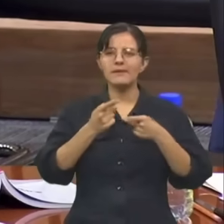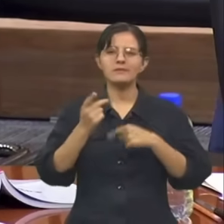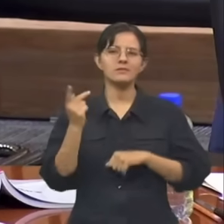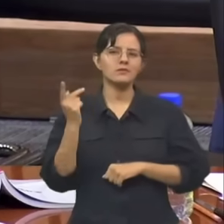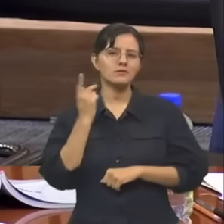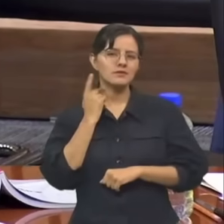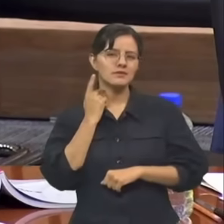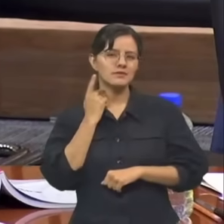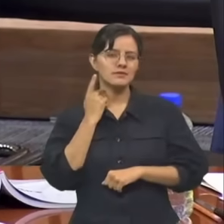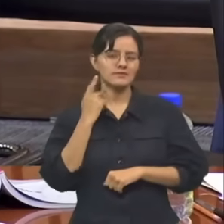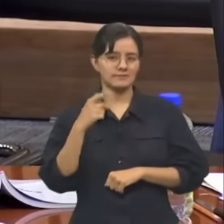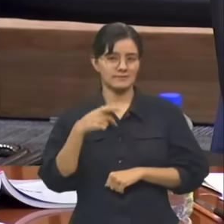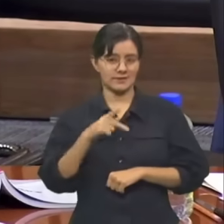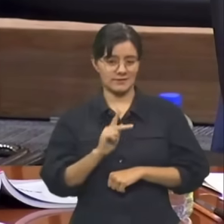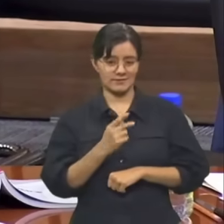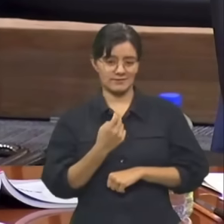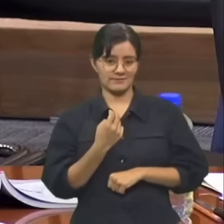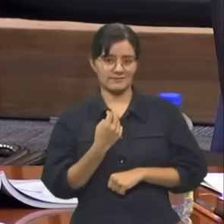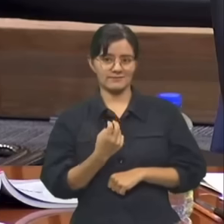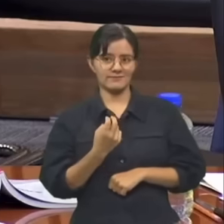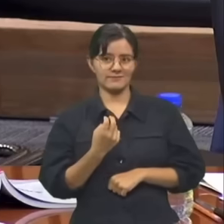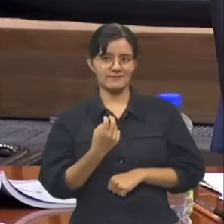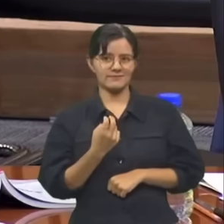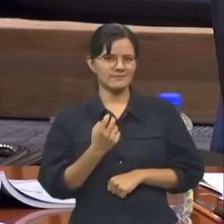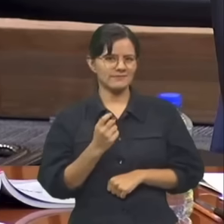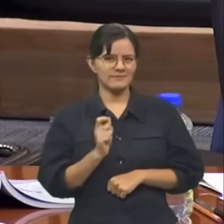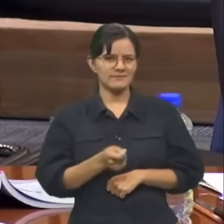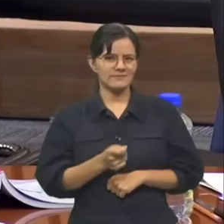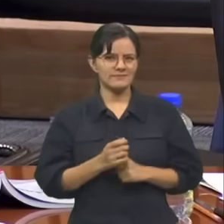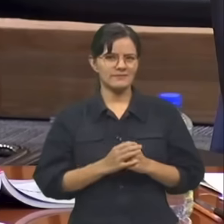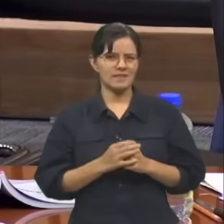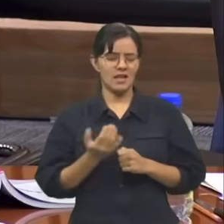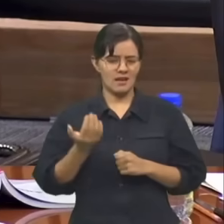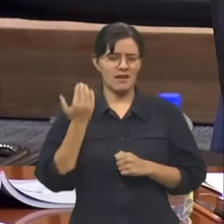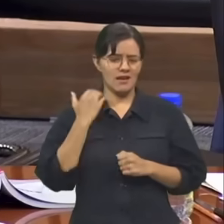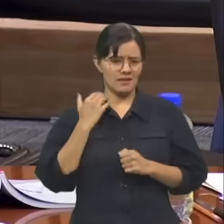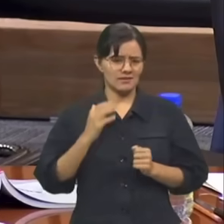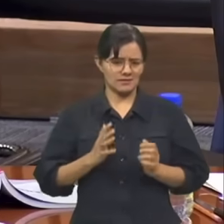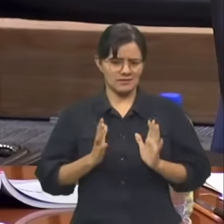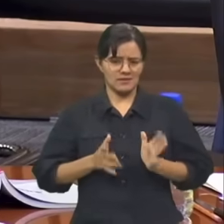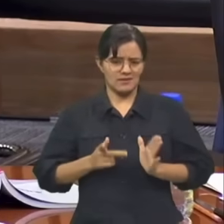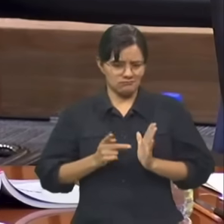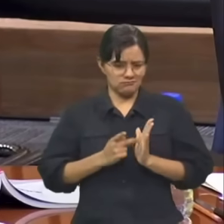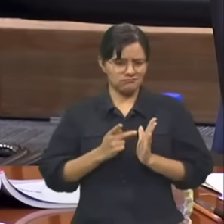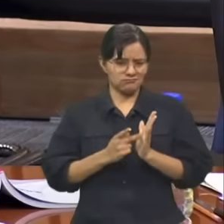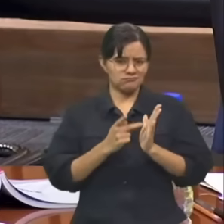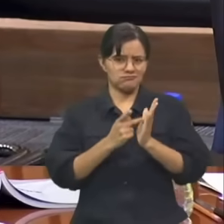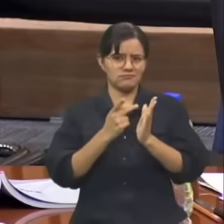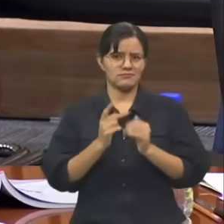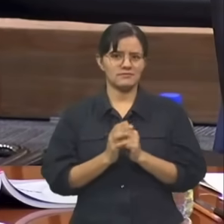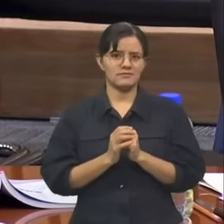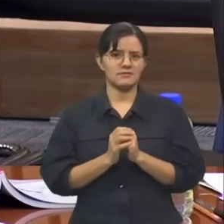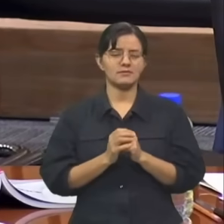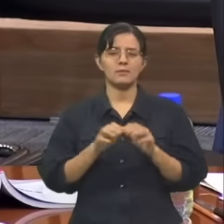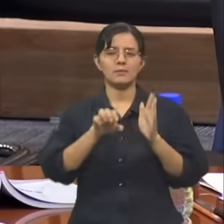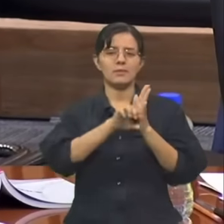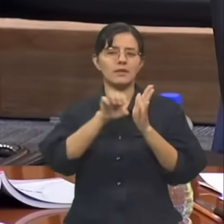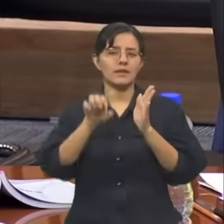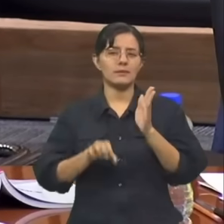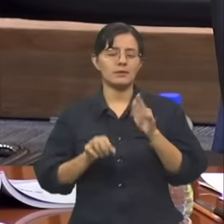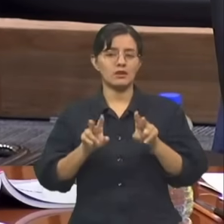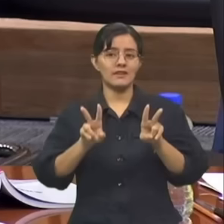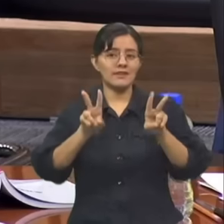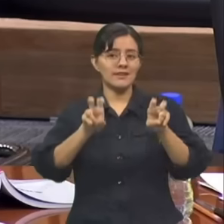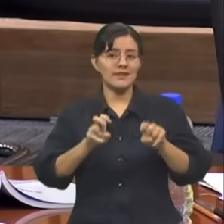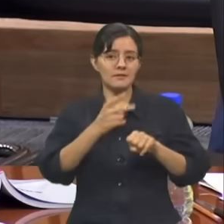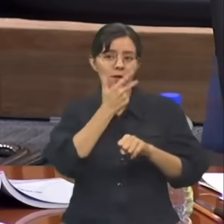eso no quiere decir que eso no haya sucedido muchas veces las cuestiones de equidad de género es una